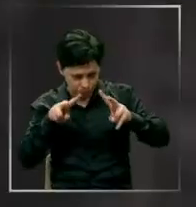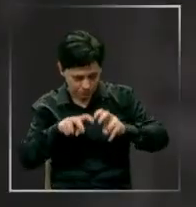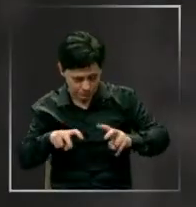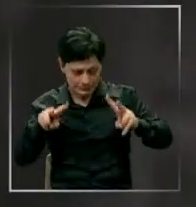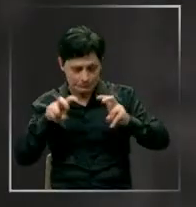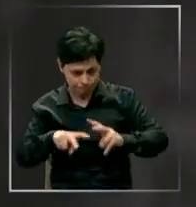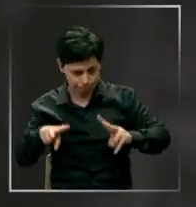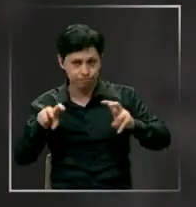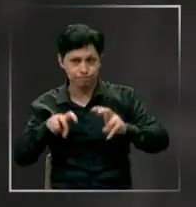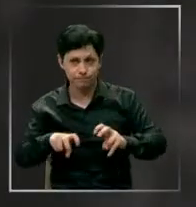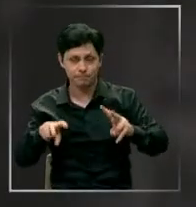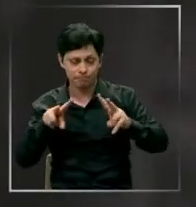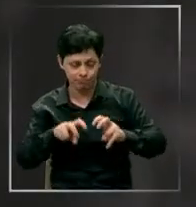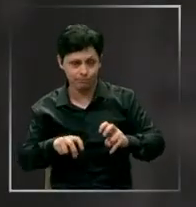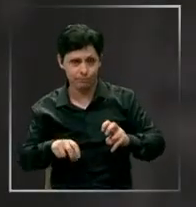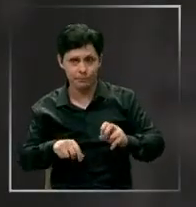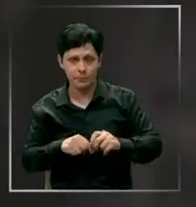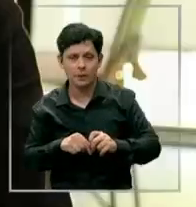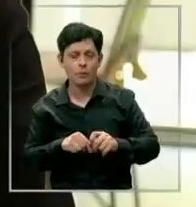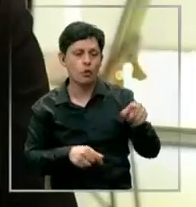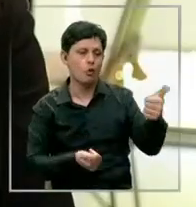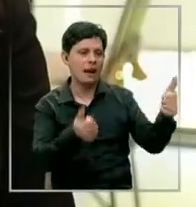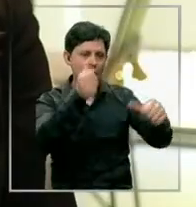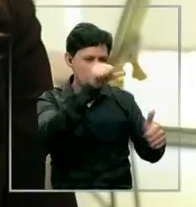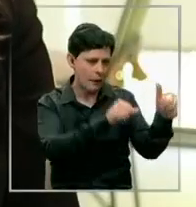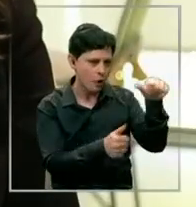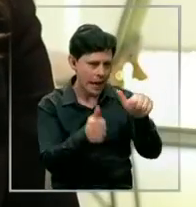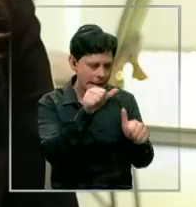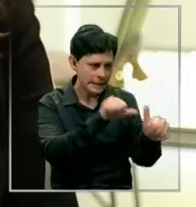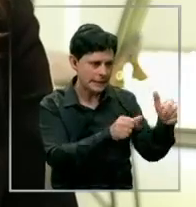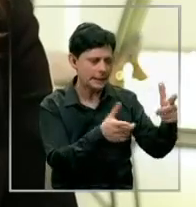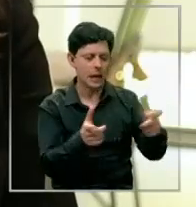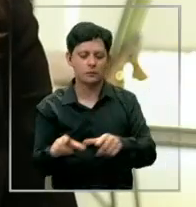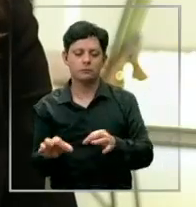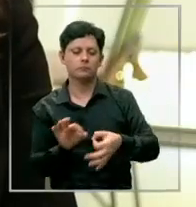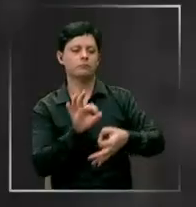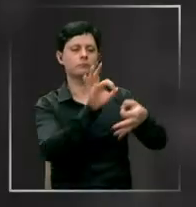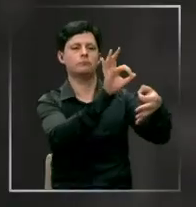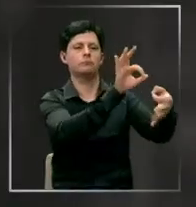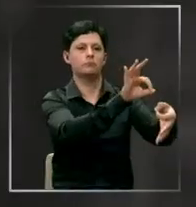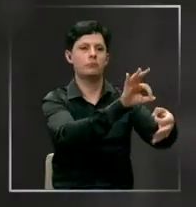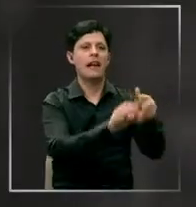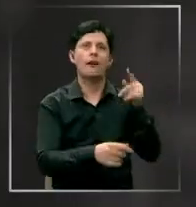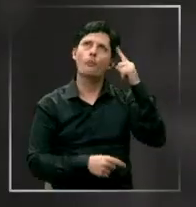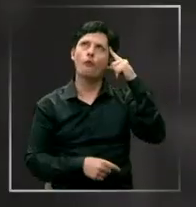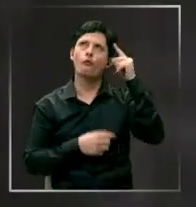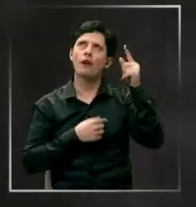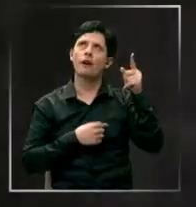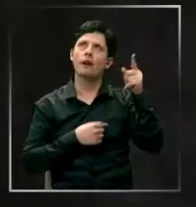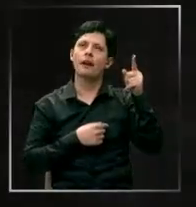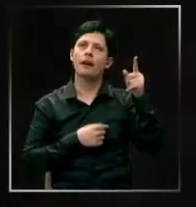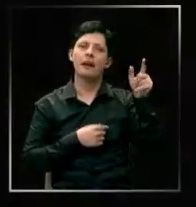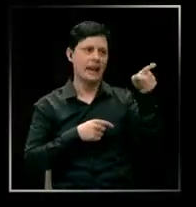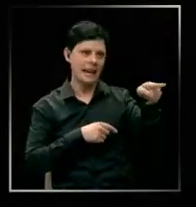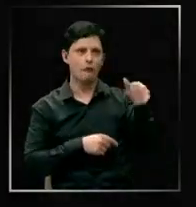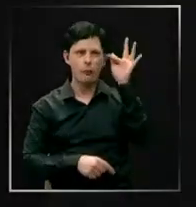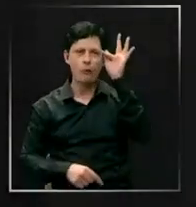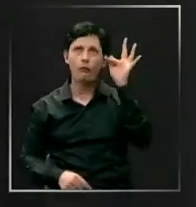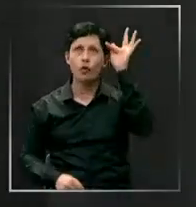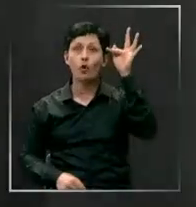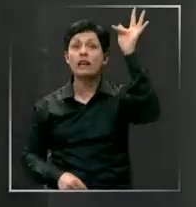Bueno, tiene una oda al laboratorista, de alguna manera fue futurista en esa oda.